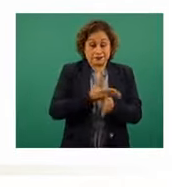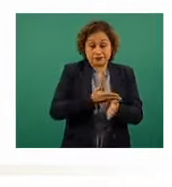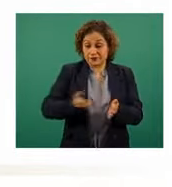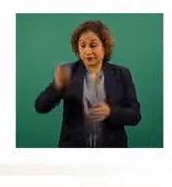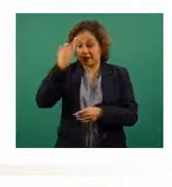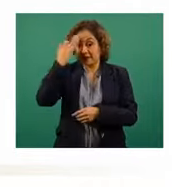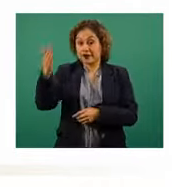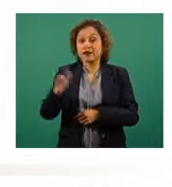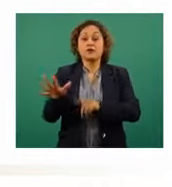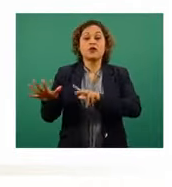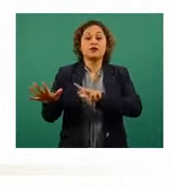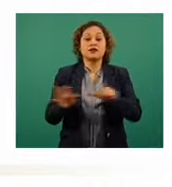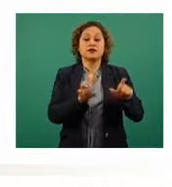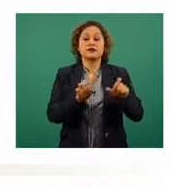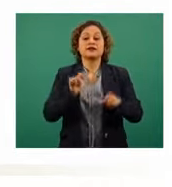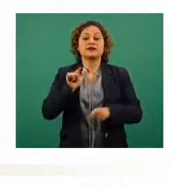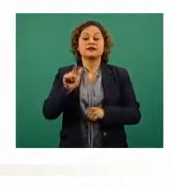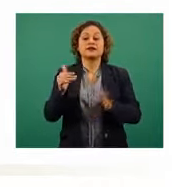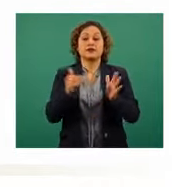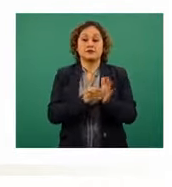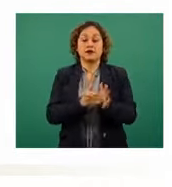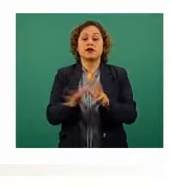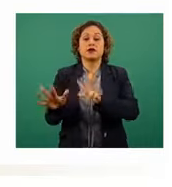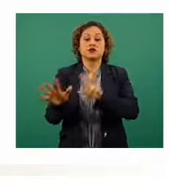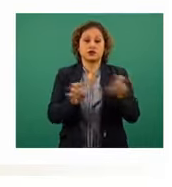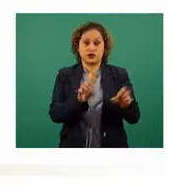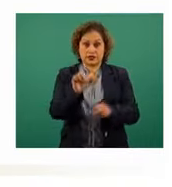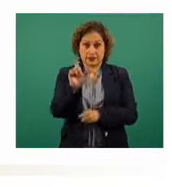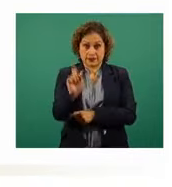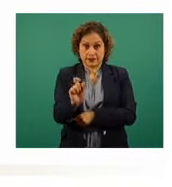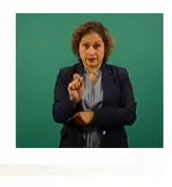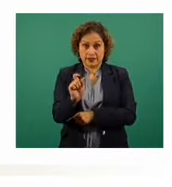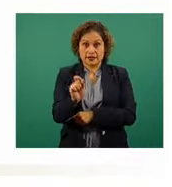718.820 y estas corresponden a